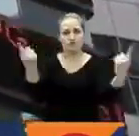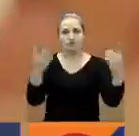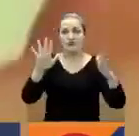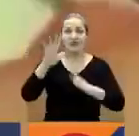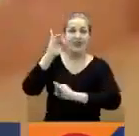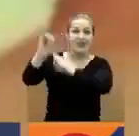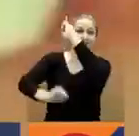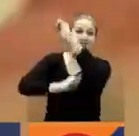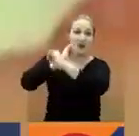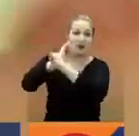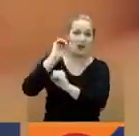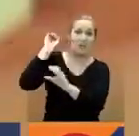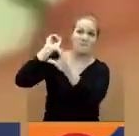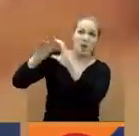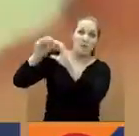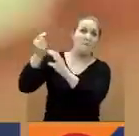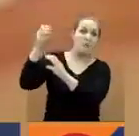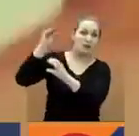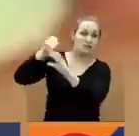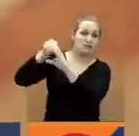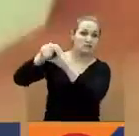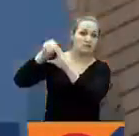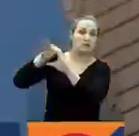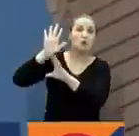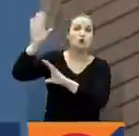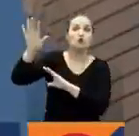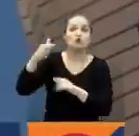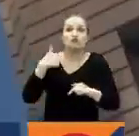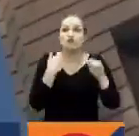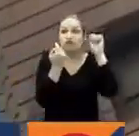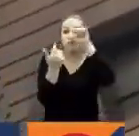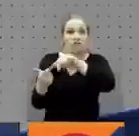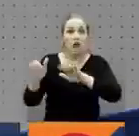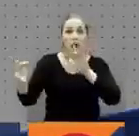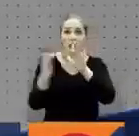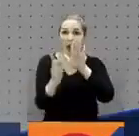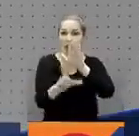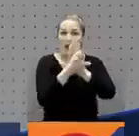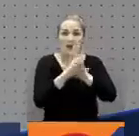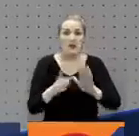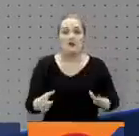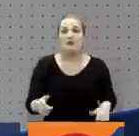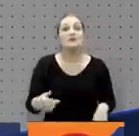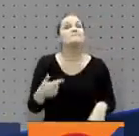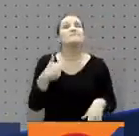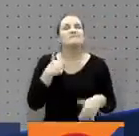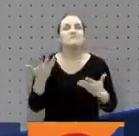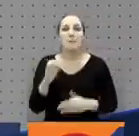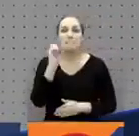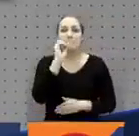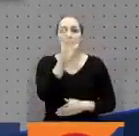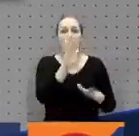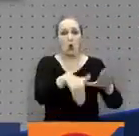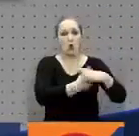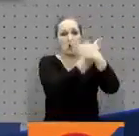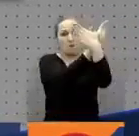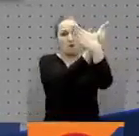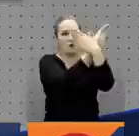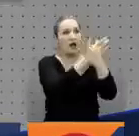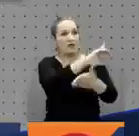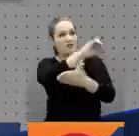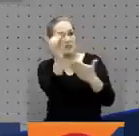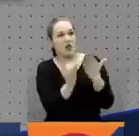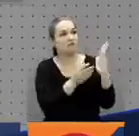exterior y su inversión en la sociedad comisionista de bolsa fueron declaradas conforme a la ley fueron declarados ante el banco de la república y la dian